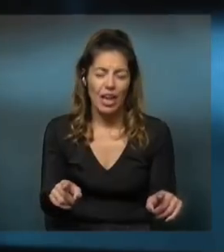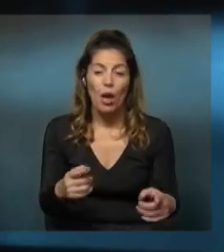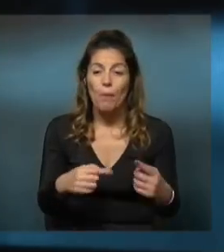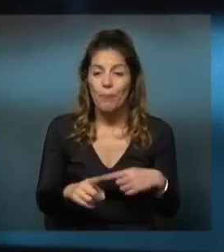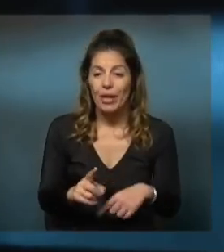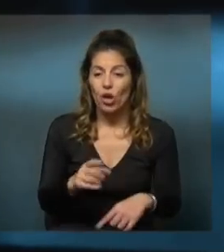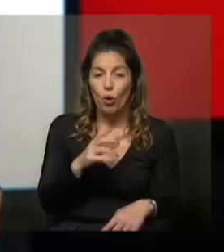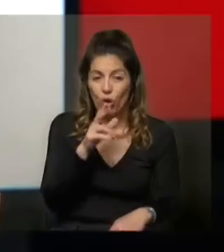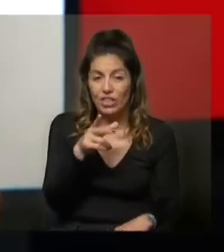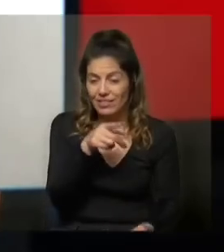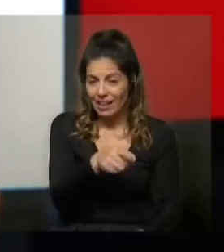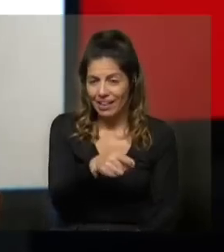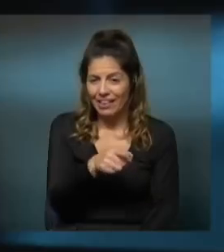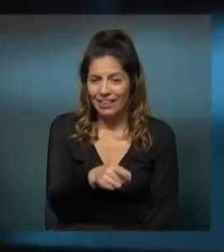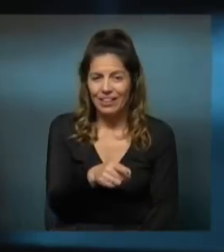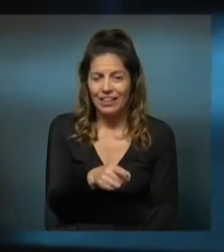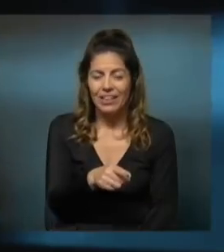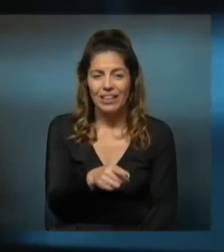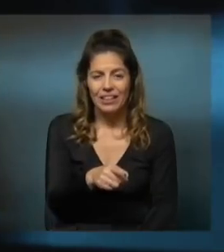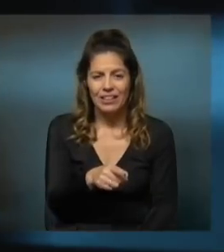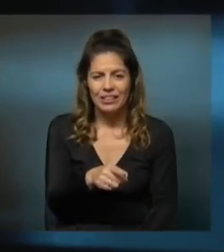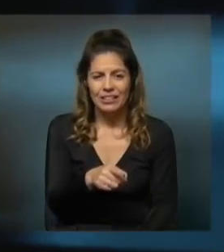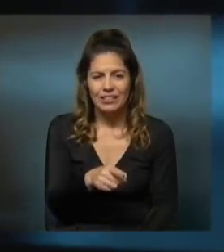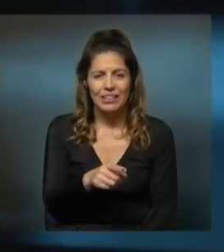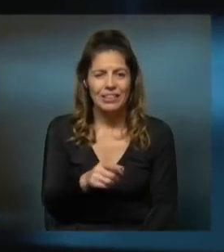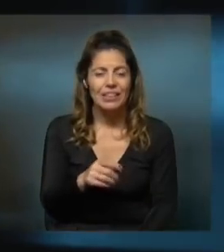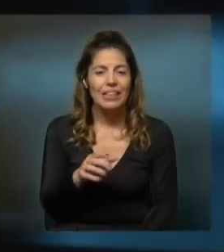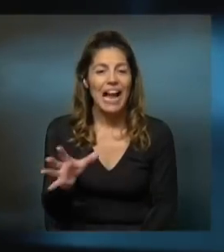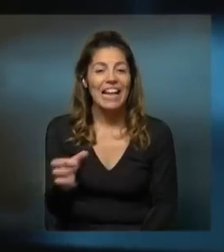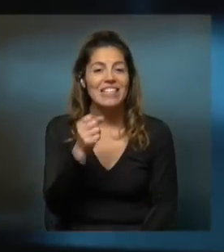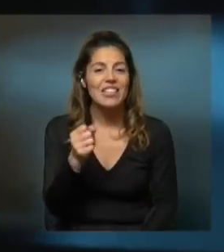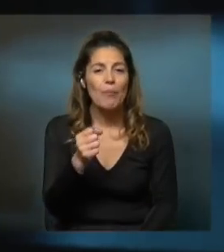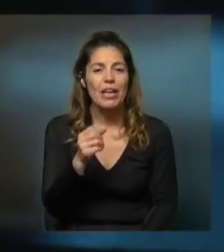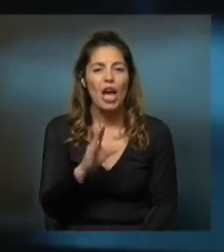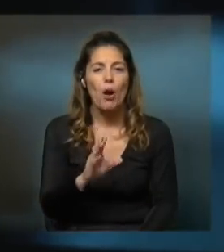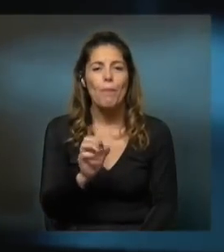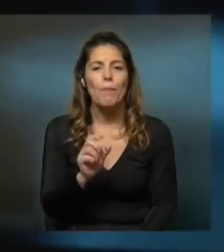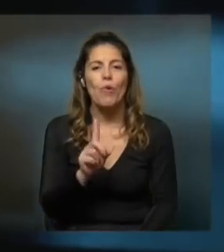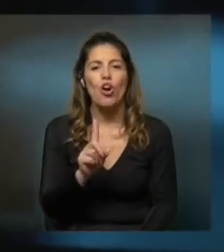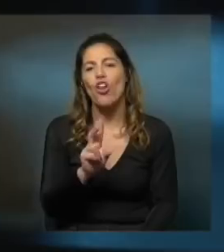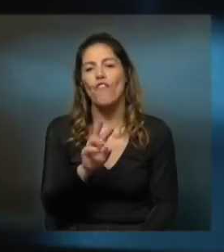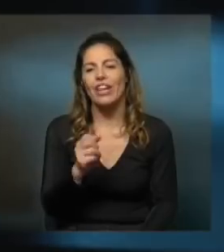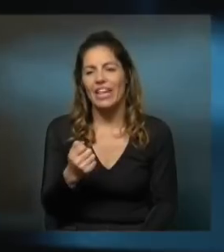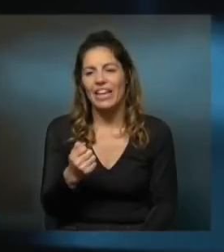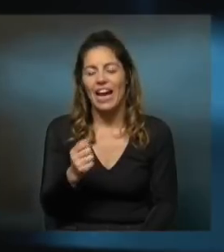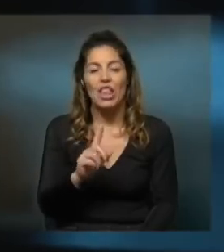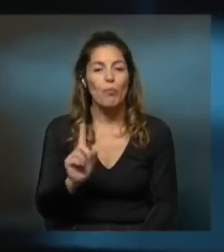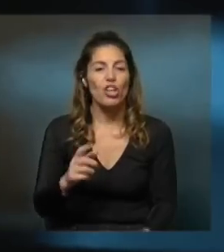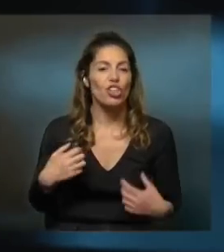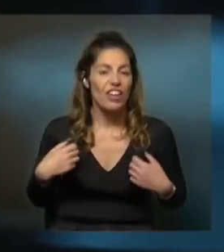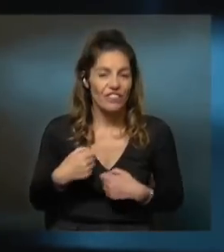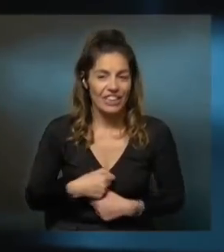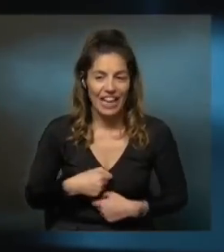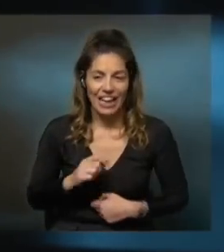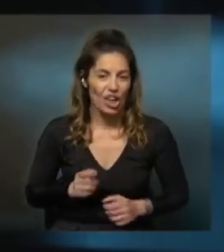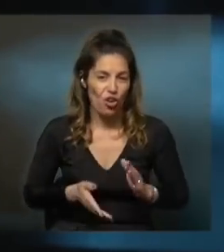como dice Fito no alcanzame la polvera esa trilogía no te vistas que no vas y golpea que te van a abrir